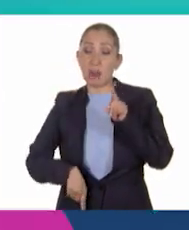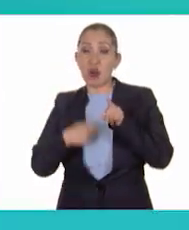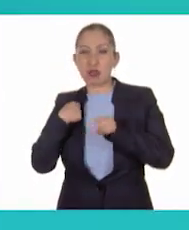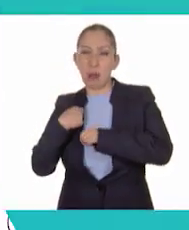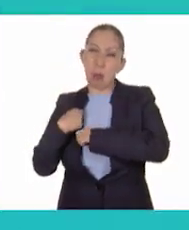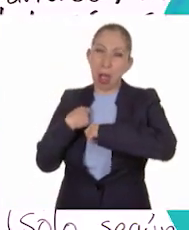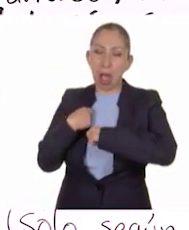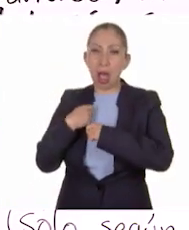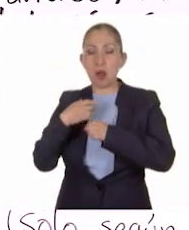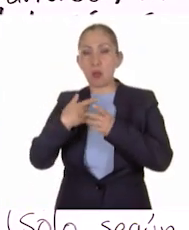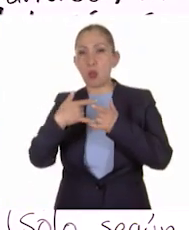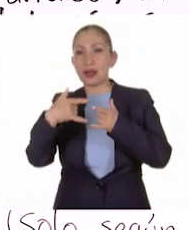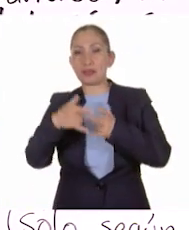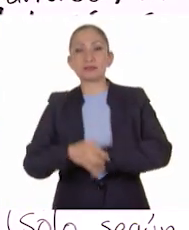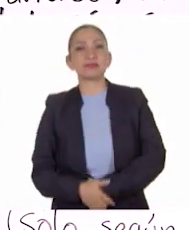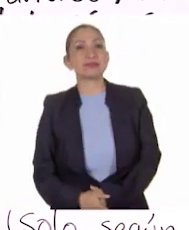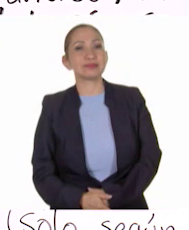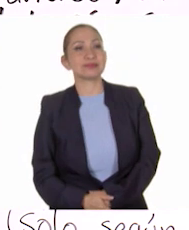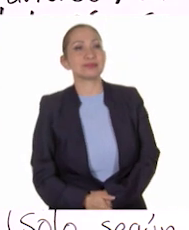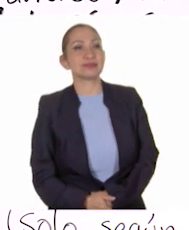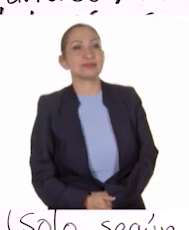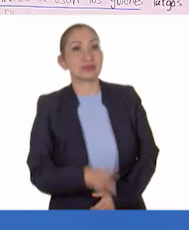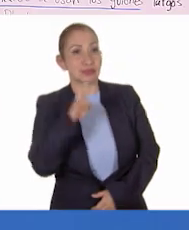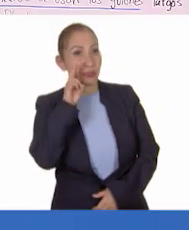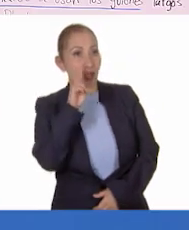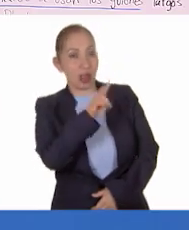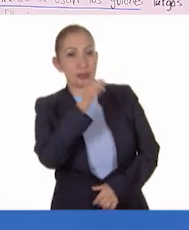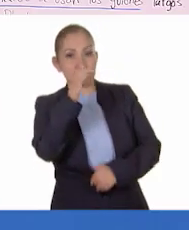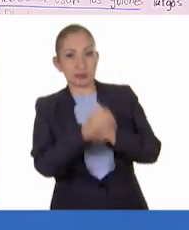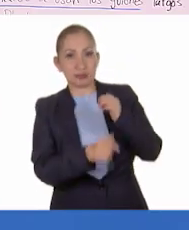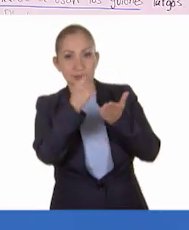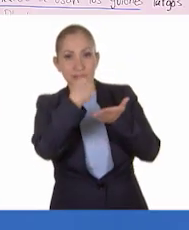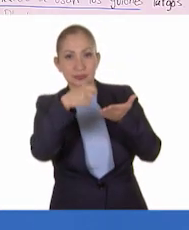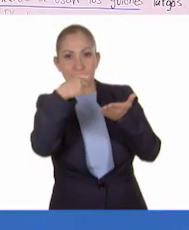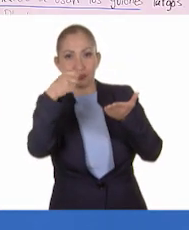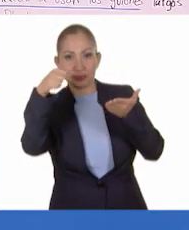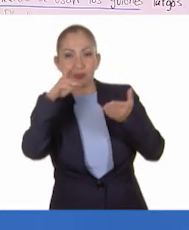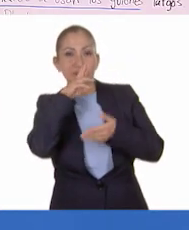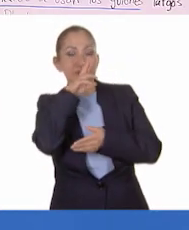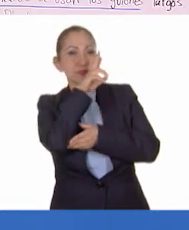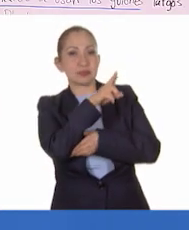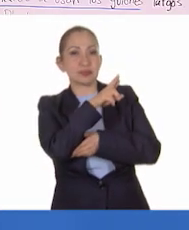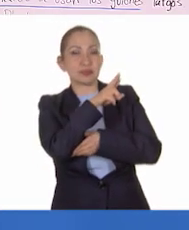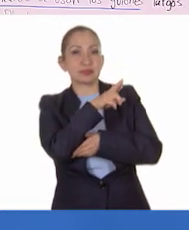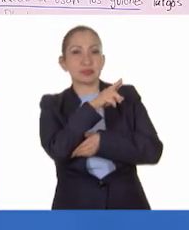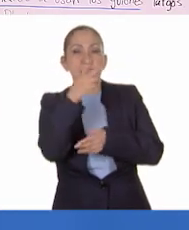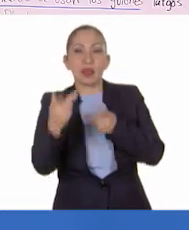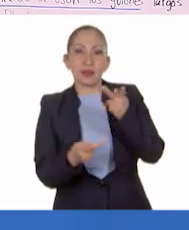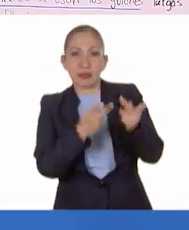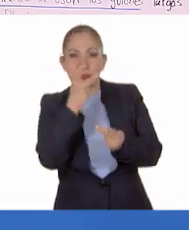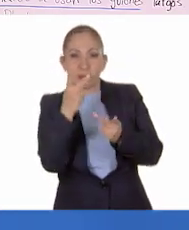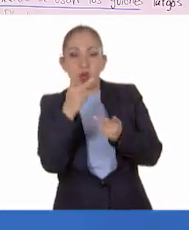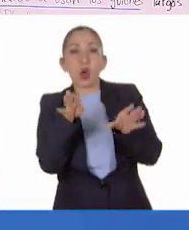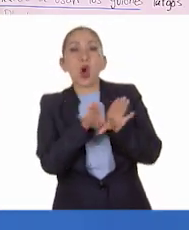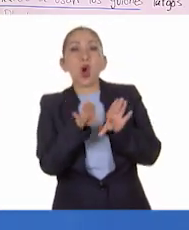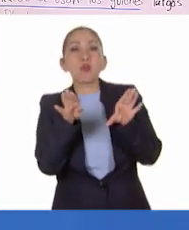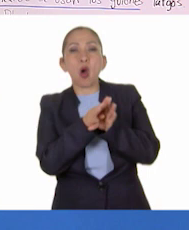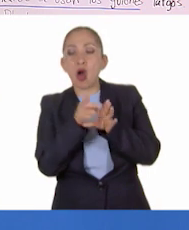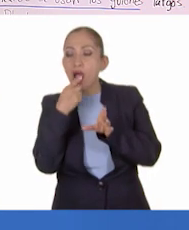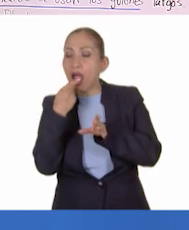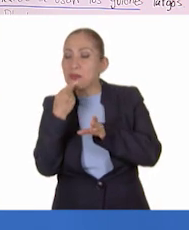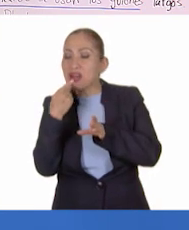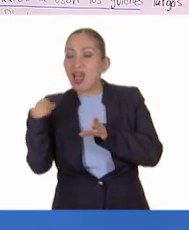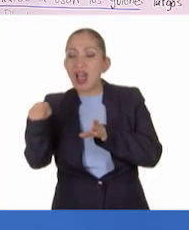puerta. Y ya vemos que estás ahí, terminando con la respuesta de la pregunta: ¿de qué manera se indican